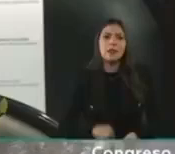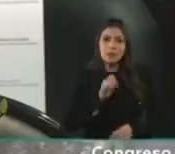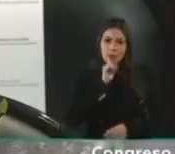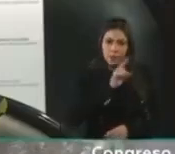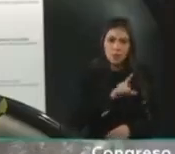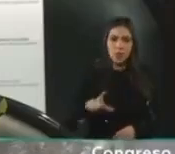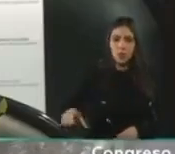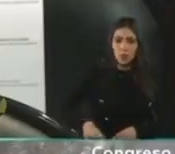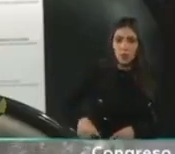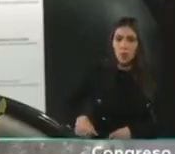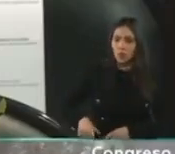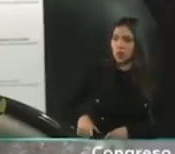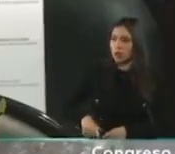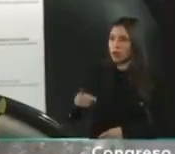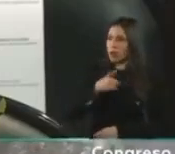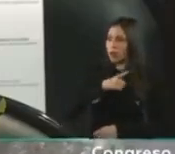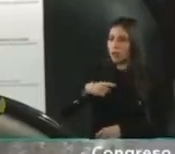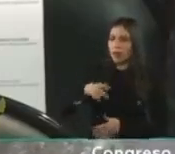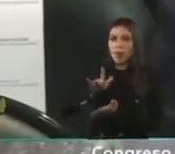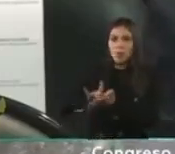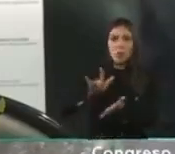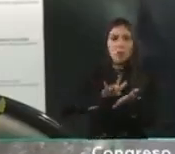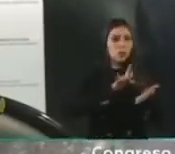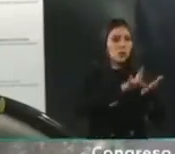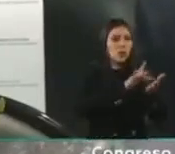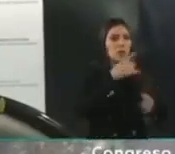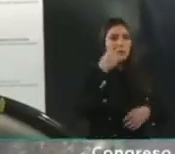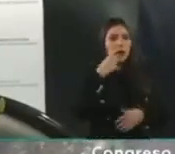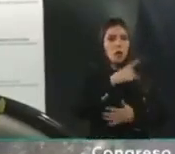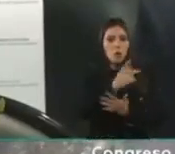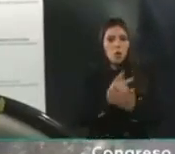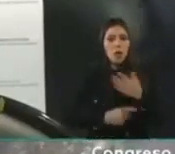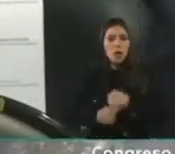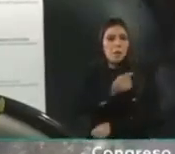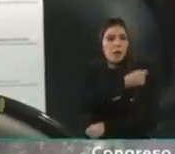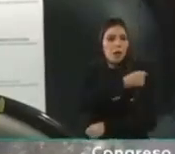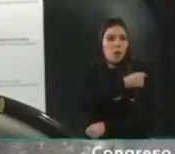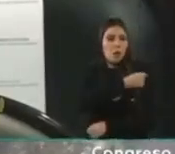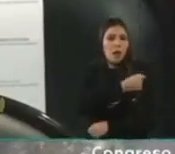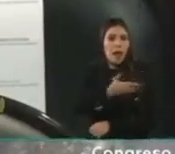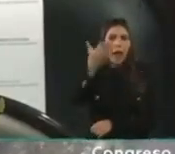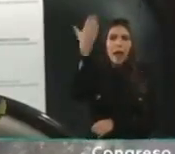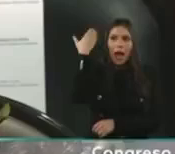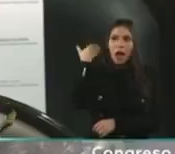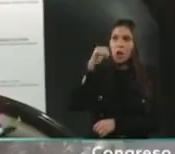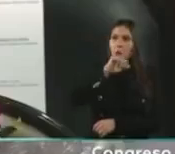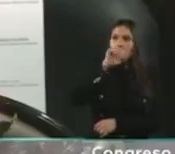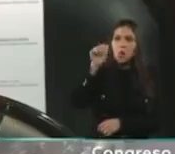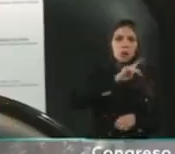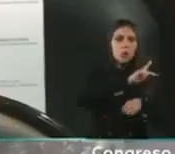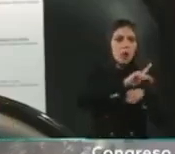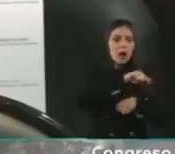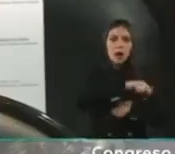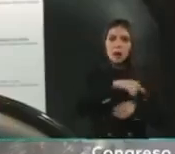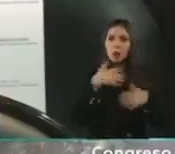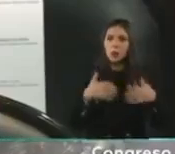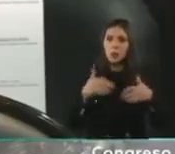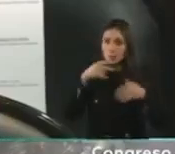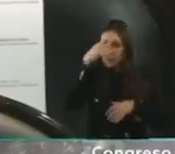gobiernos en el gran programa de vacunación que era ejemplo a nivel mundial. Empoderar a los jóvenes, impulsar a